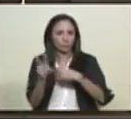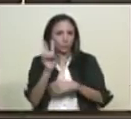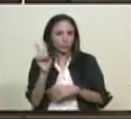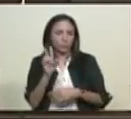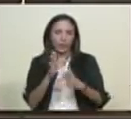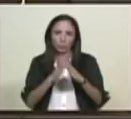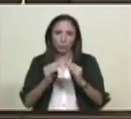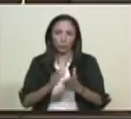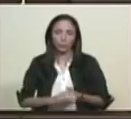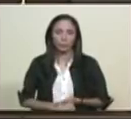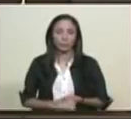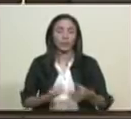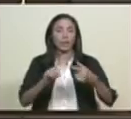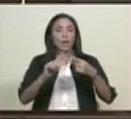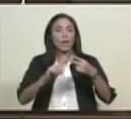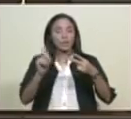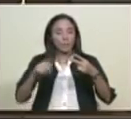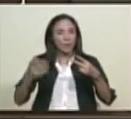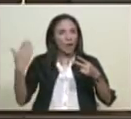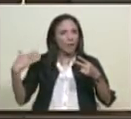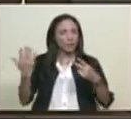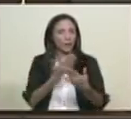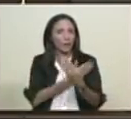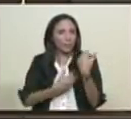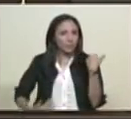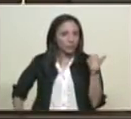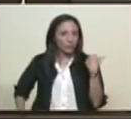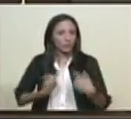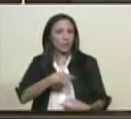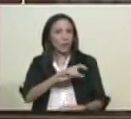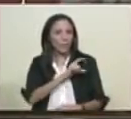al expresidente Rodríguez Zapatero de España.